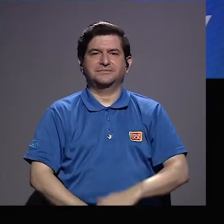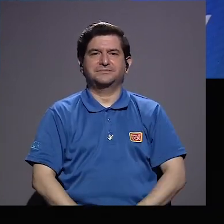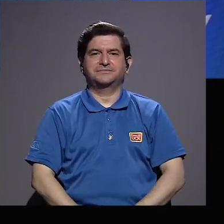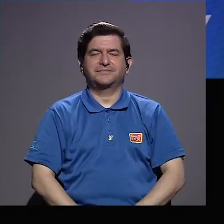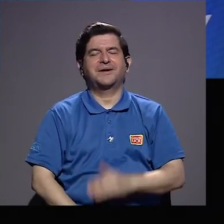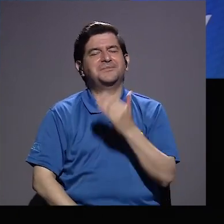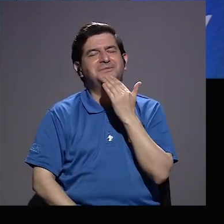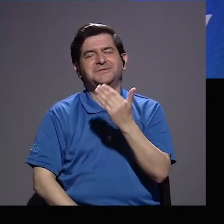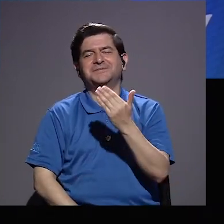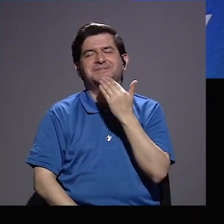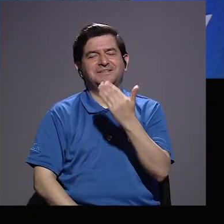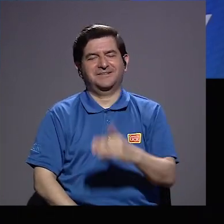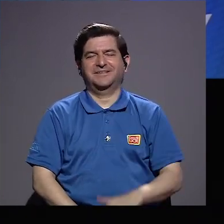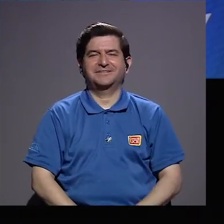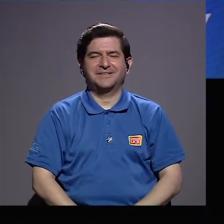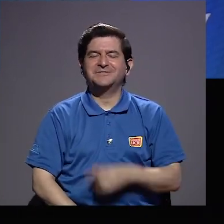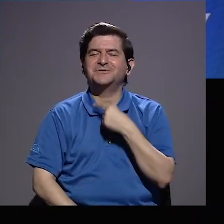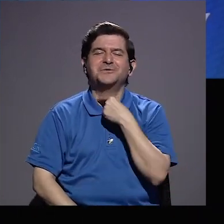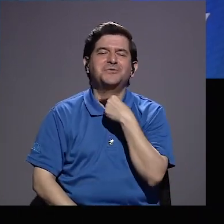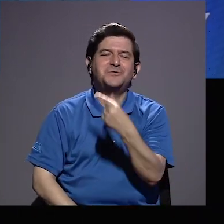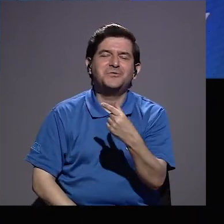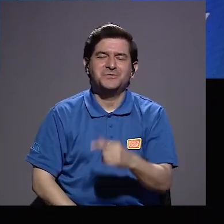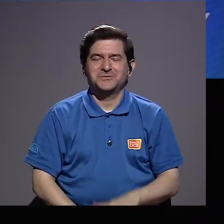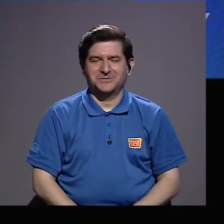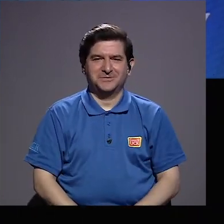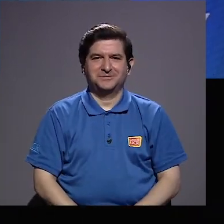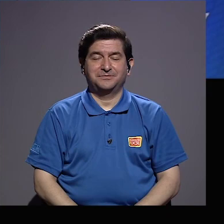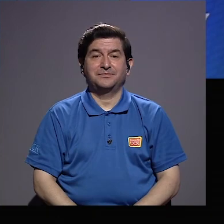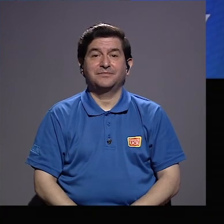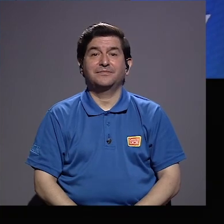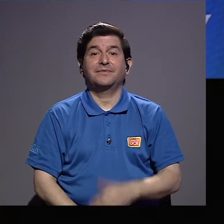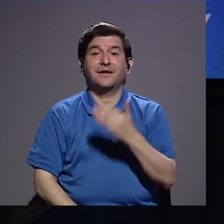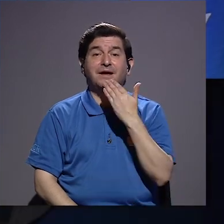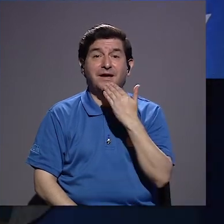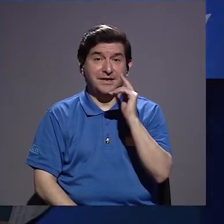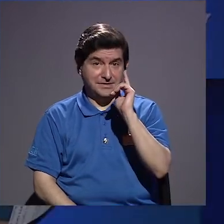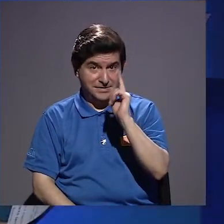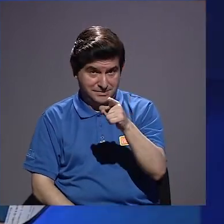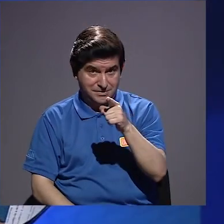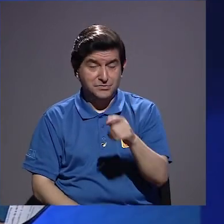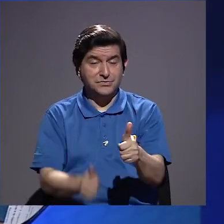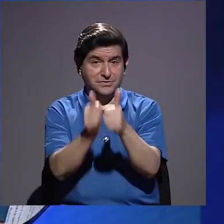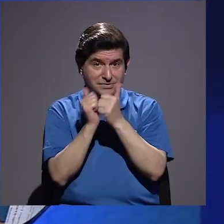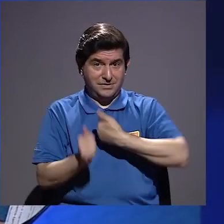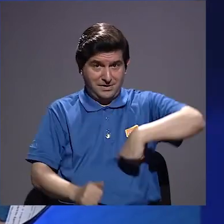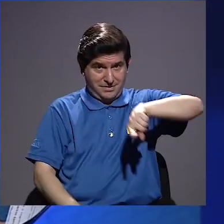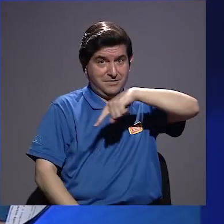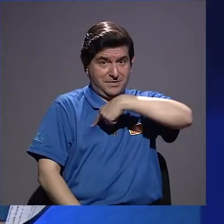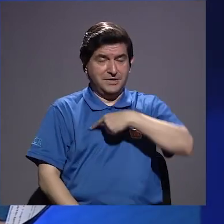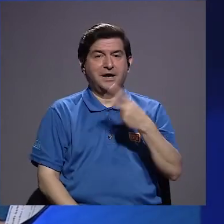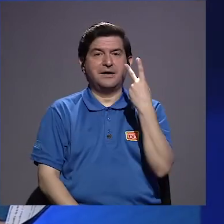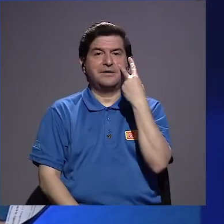mujeres. Ay, gracias. Ha sido un placer estar aquí. Y gracias a ustedes por